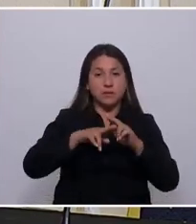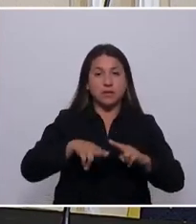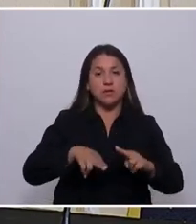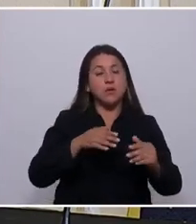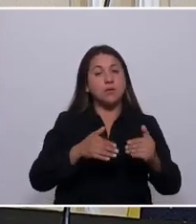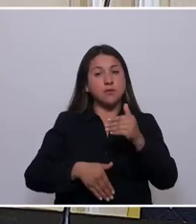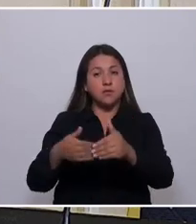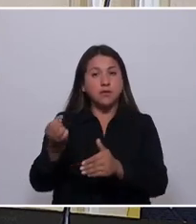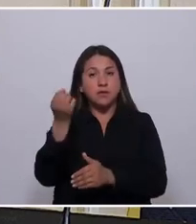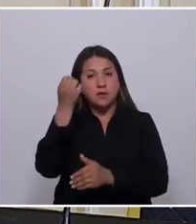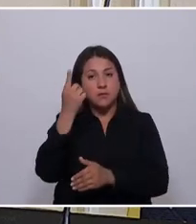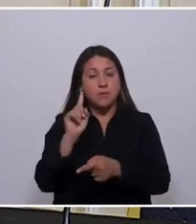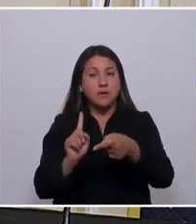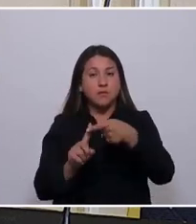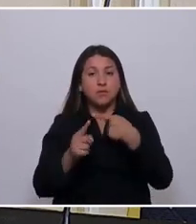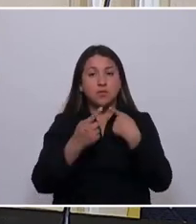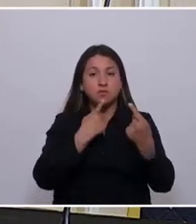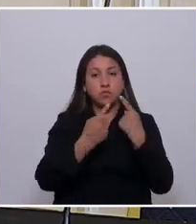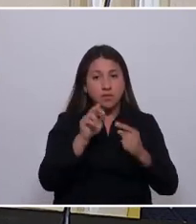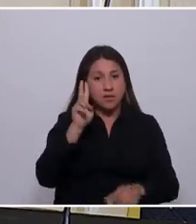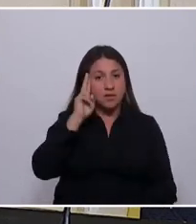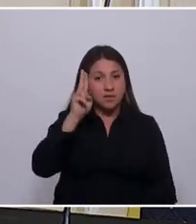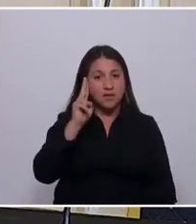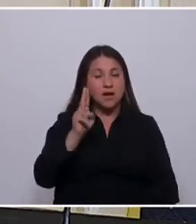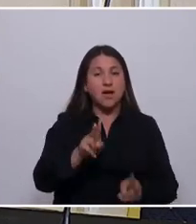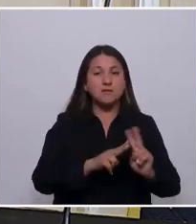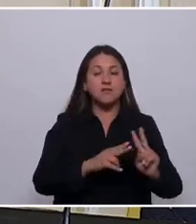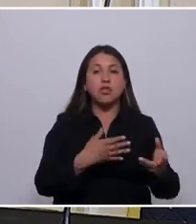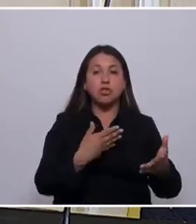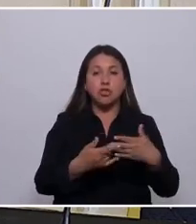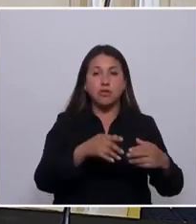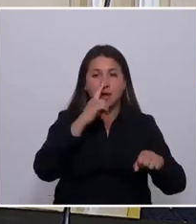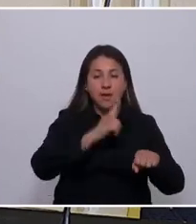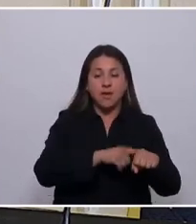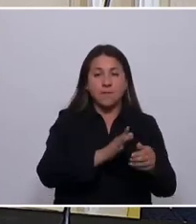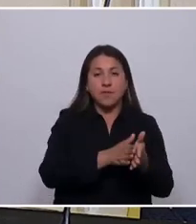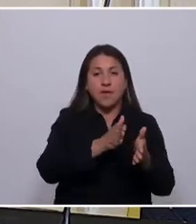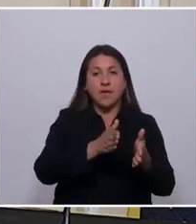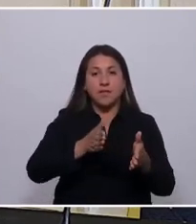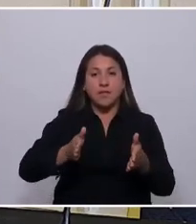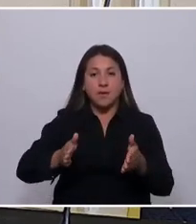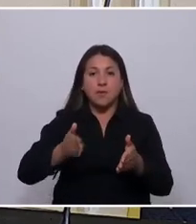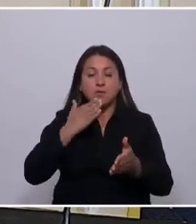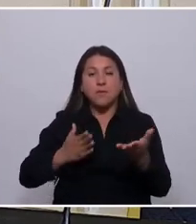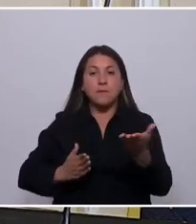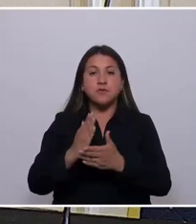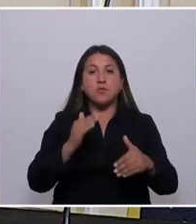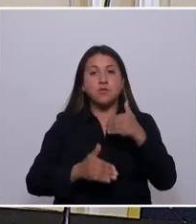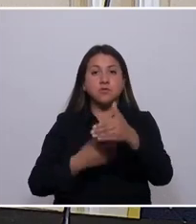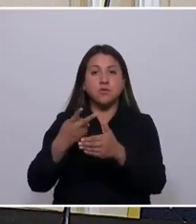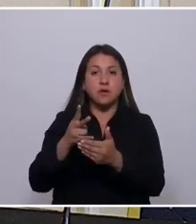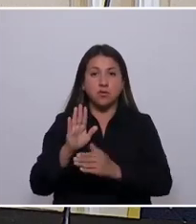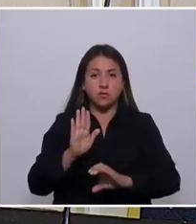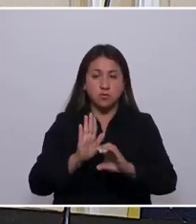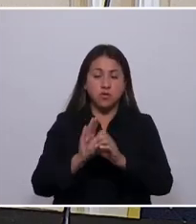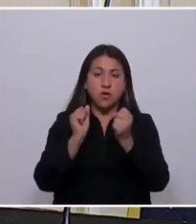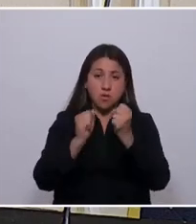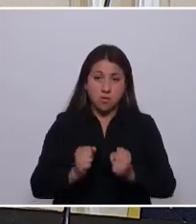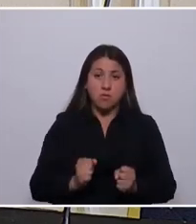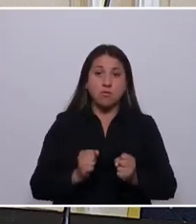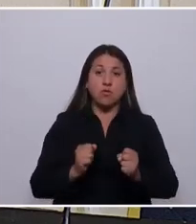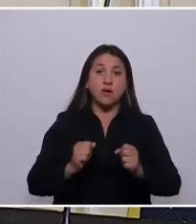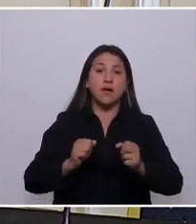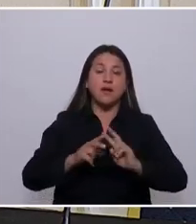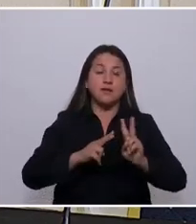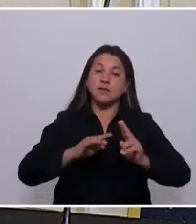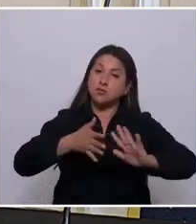entendemos que la participación y consulta indígena debe realizarse en etapas iniciales del proceso constituyente para poder lograr sistematizar